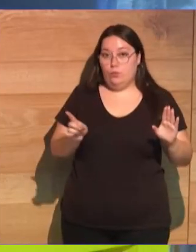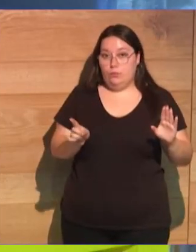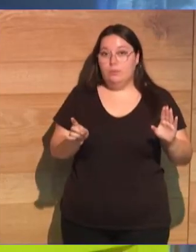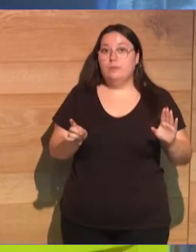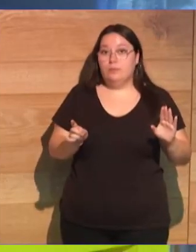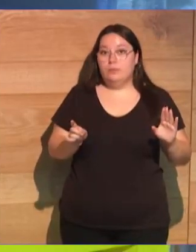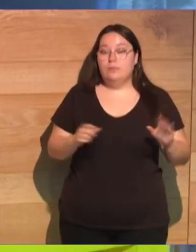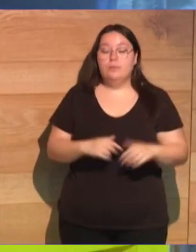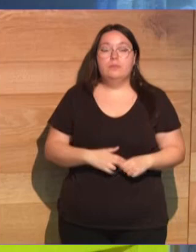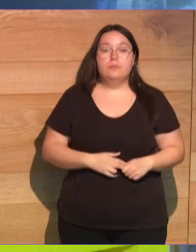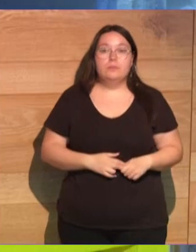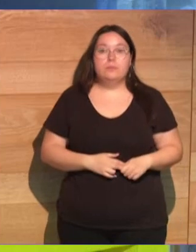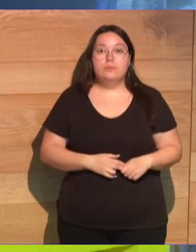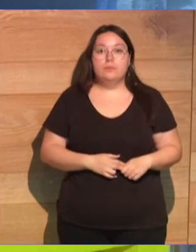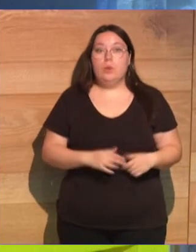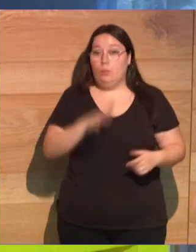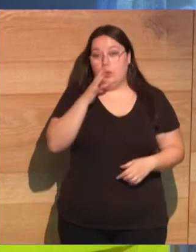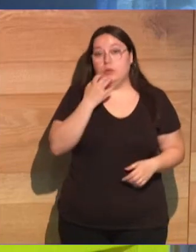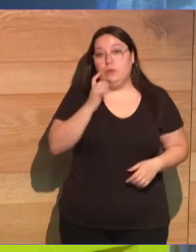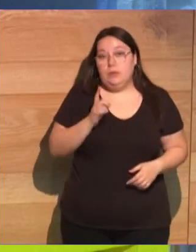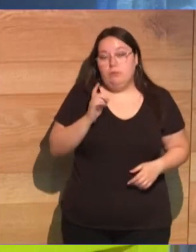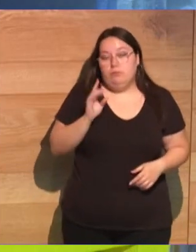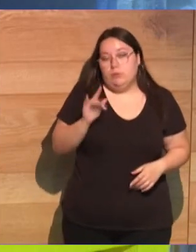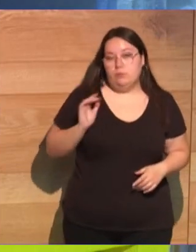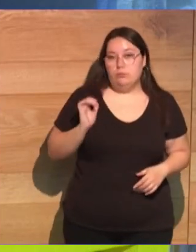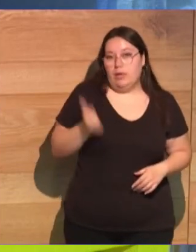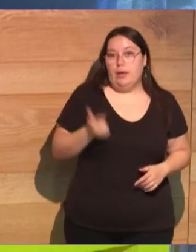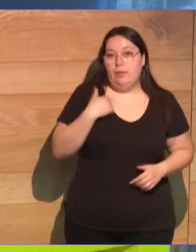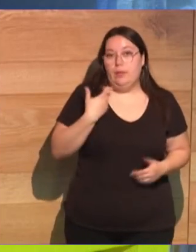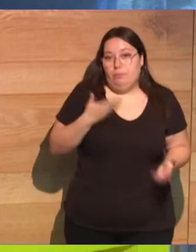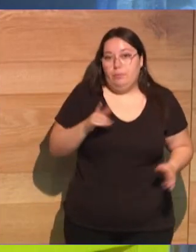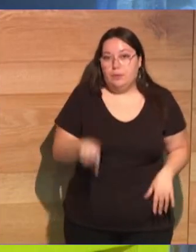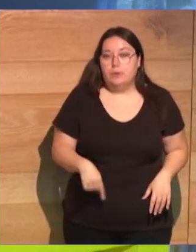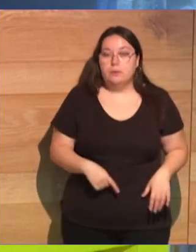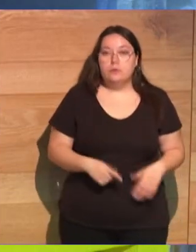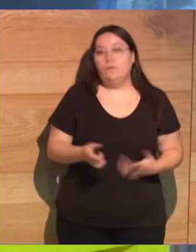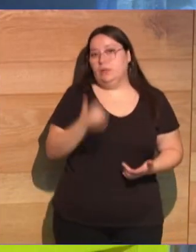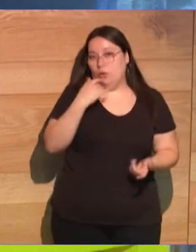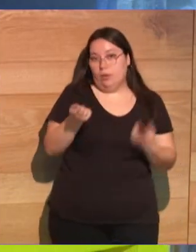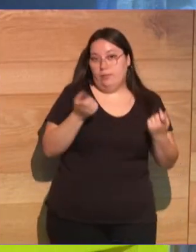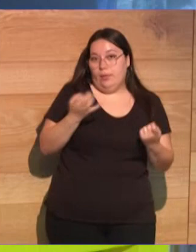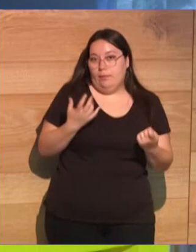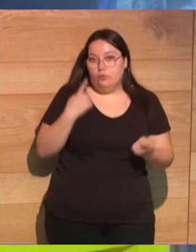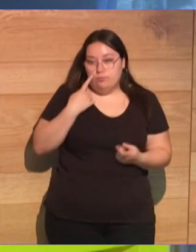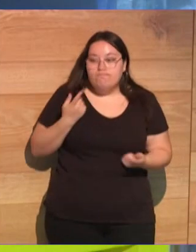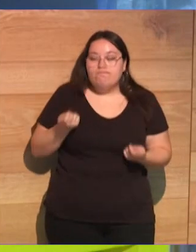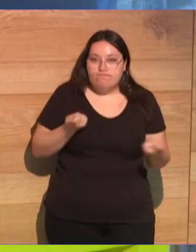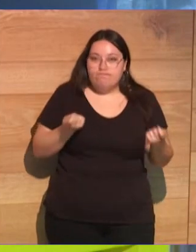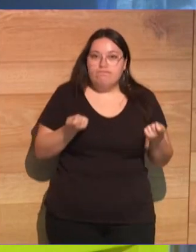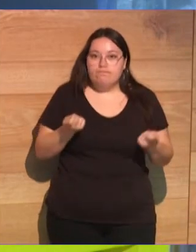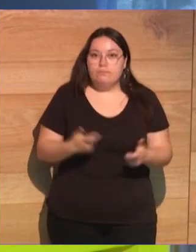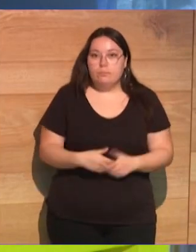afectados a la baja, ¿no? Porque entonces sí que perderemos riqueza. Y es algo que tenemos que vigilar, simplemente, es vigilarlo, ¿no? O sea,